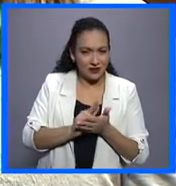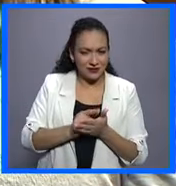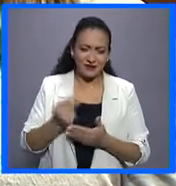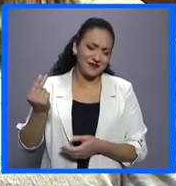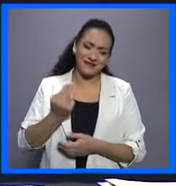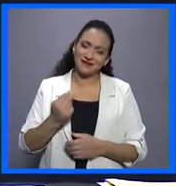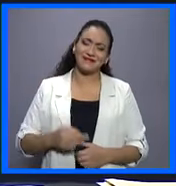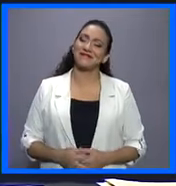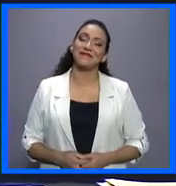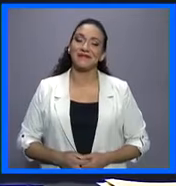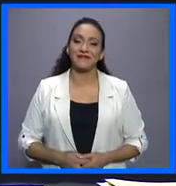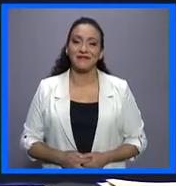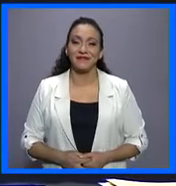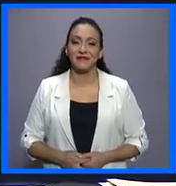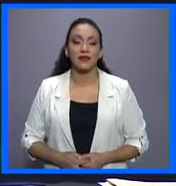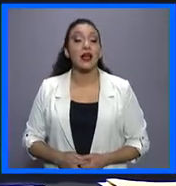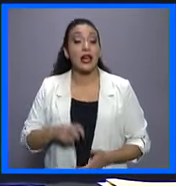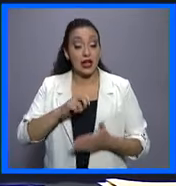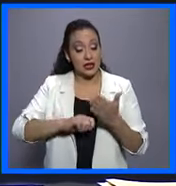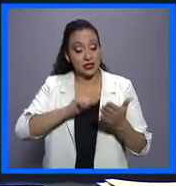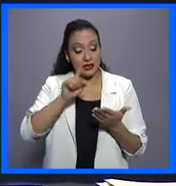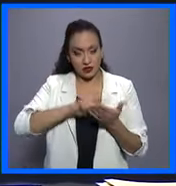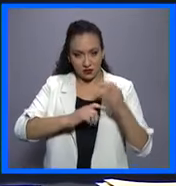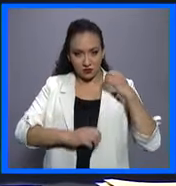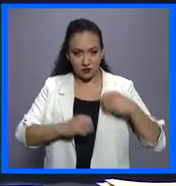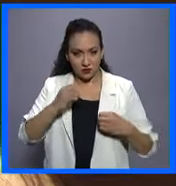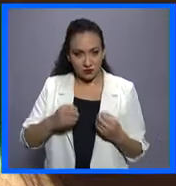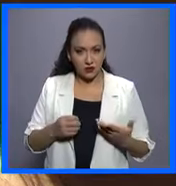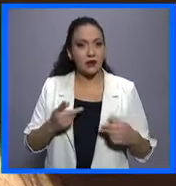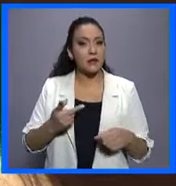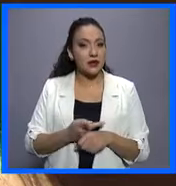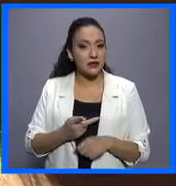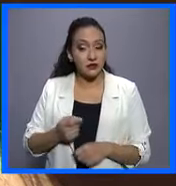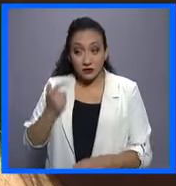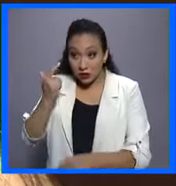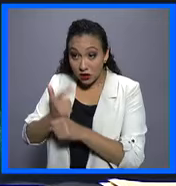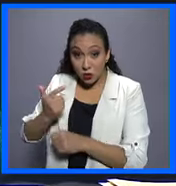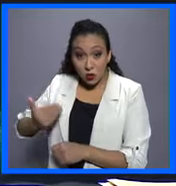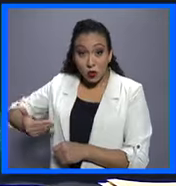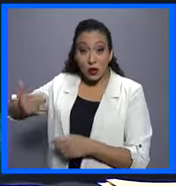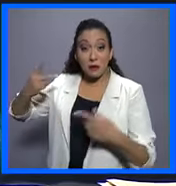la reforma al Poder Judicial fue un acto de resistencia democrática.